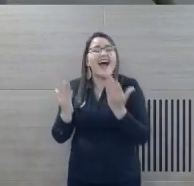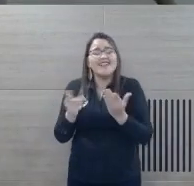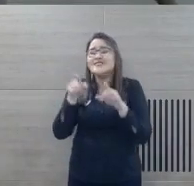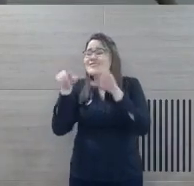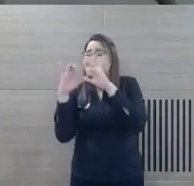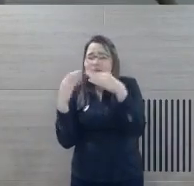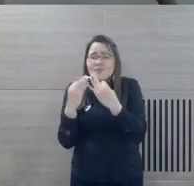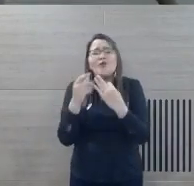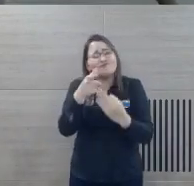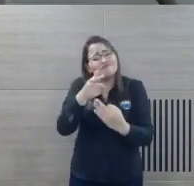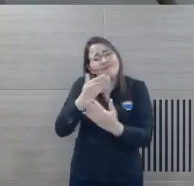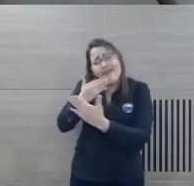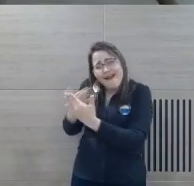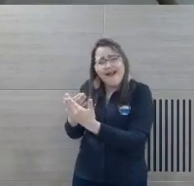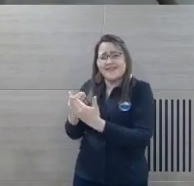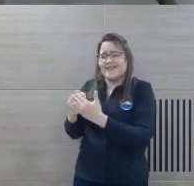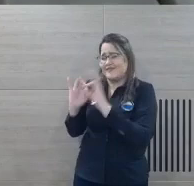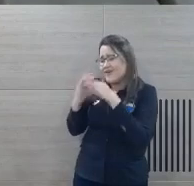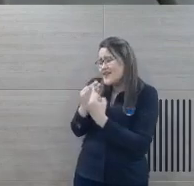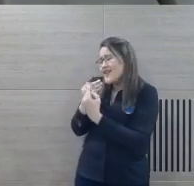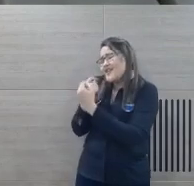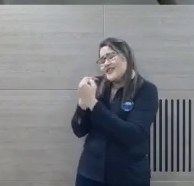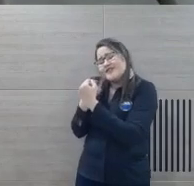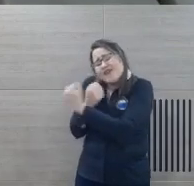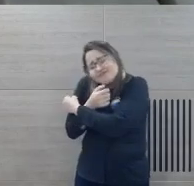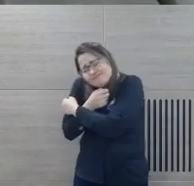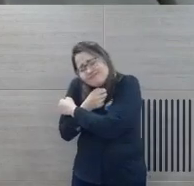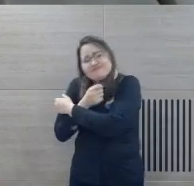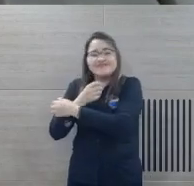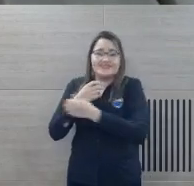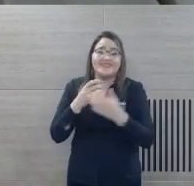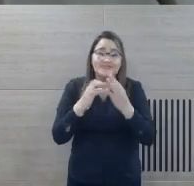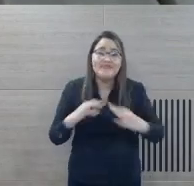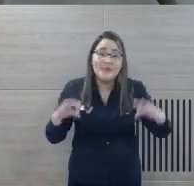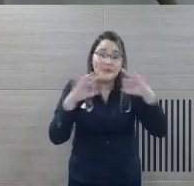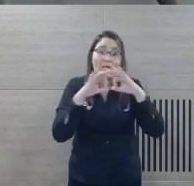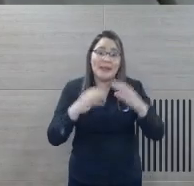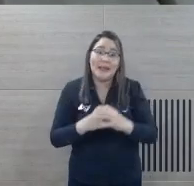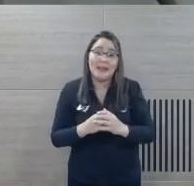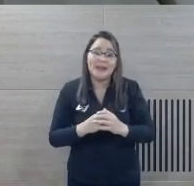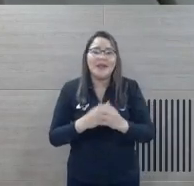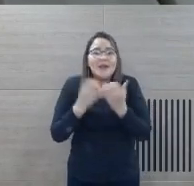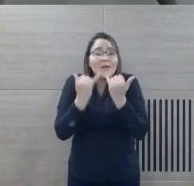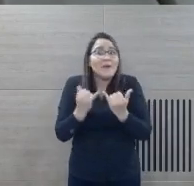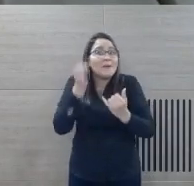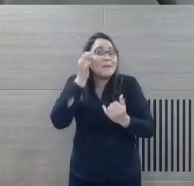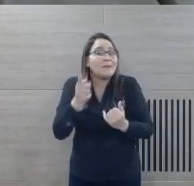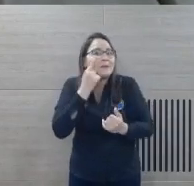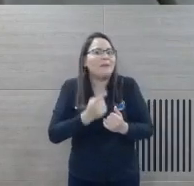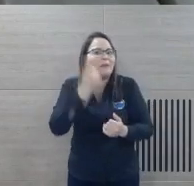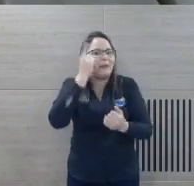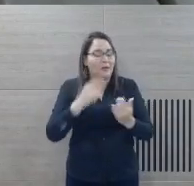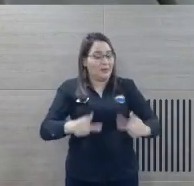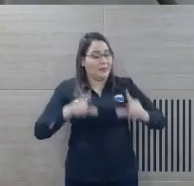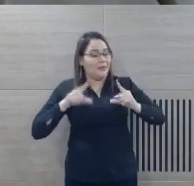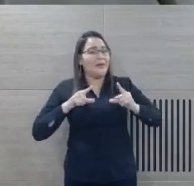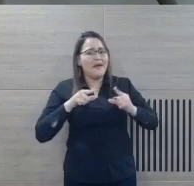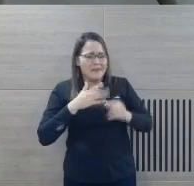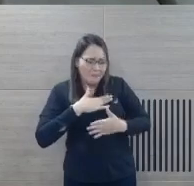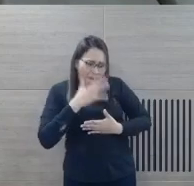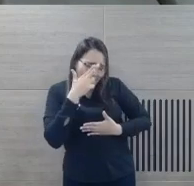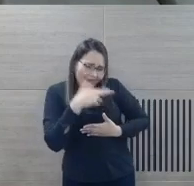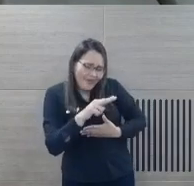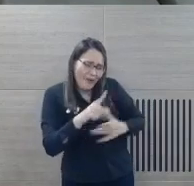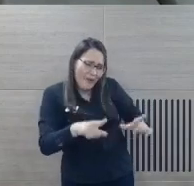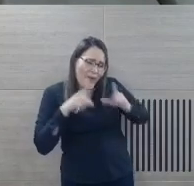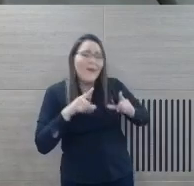el primer título profesional que llega a su casa, pero no por el hecho de que sus padres, abuelos, sus esposos, sus esposas, sus compañeros de vida